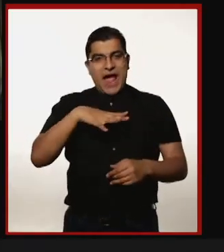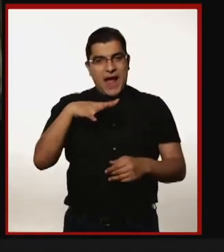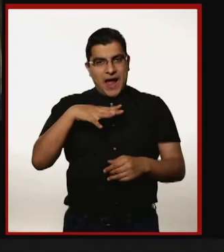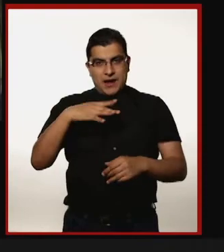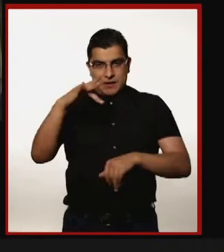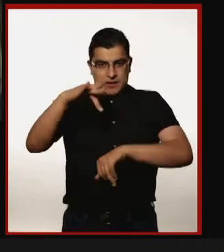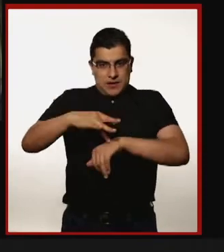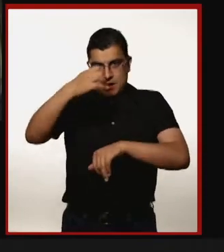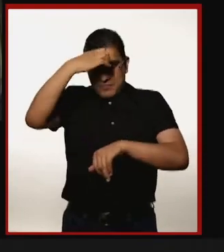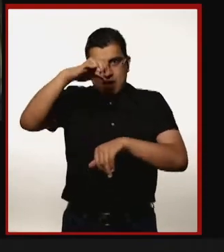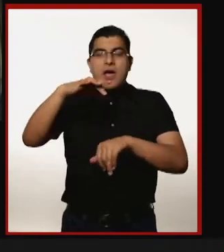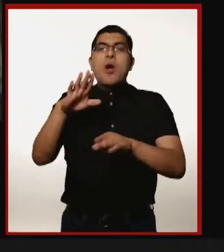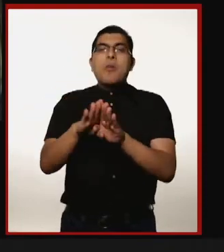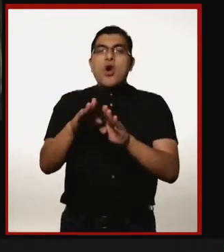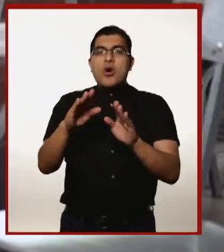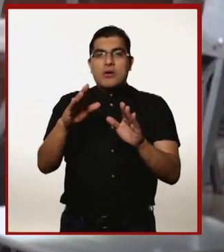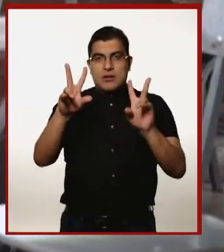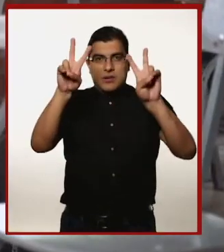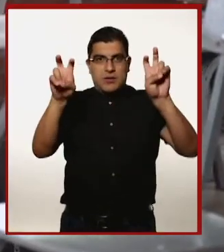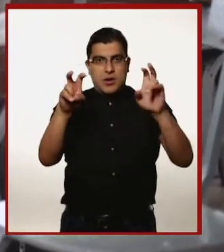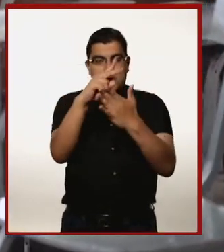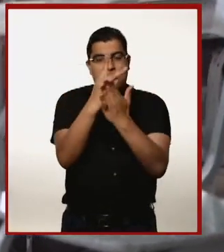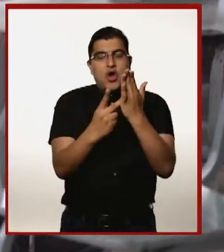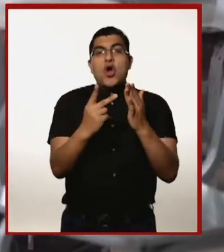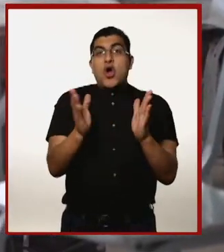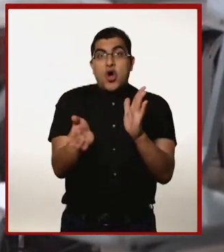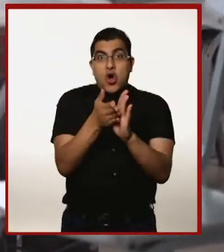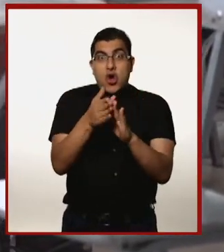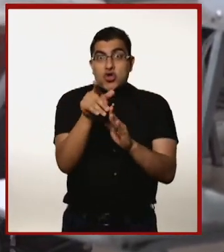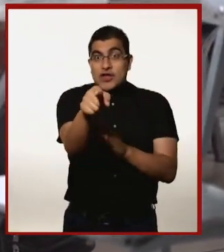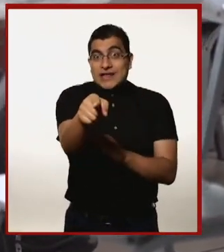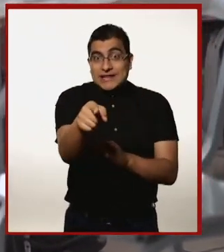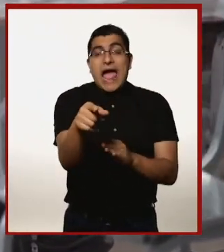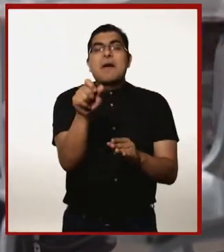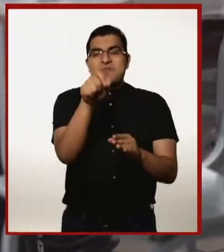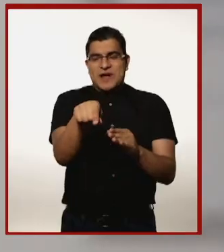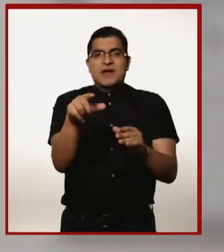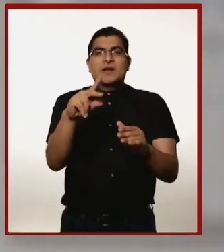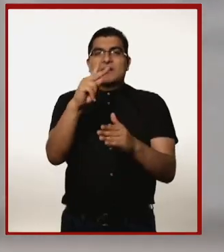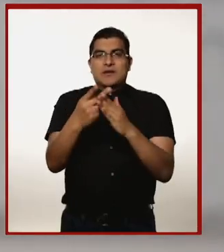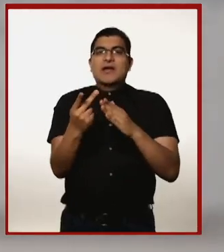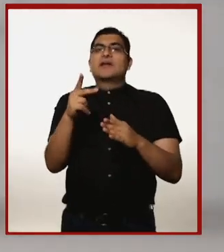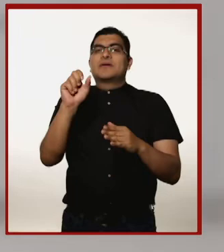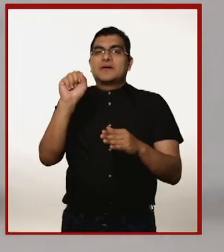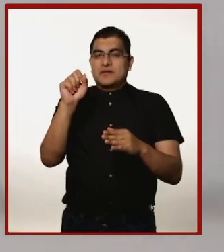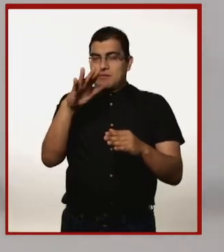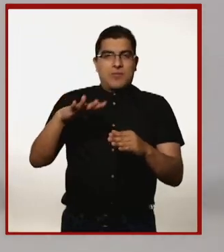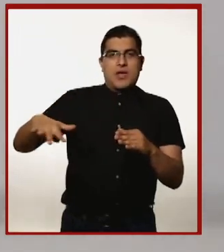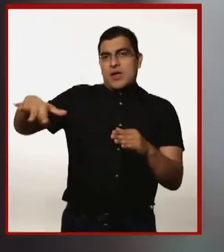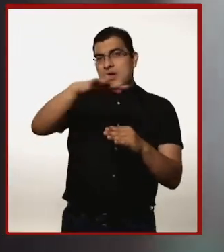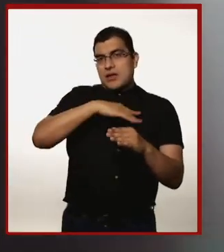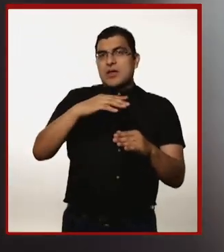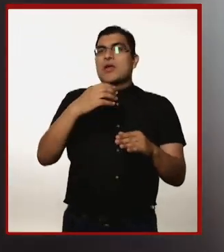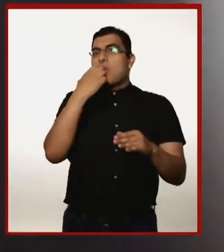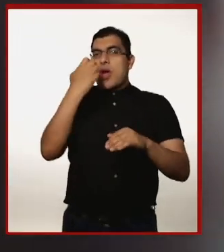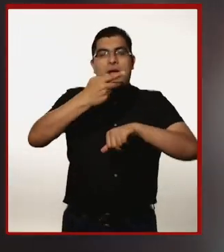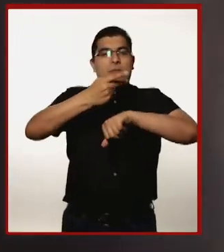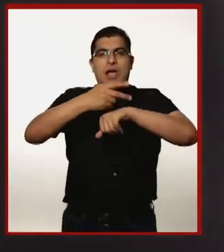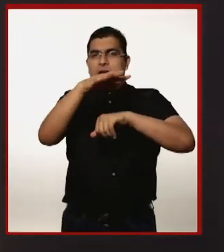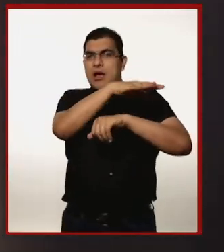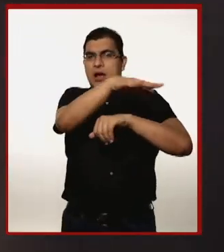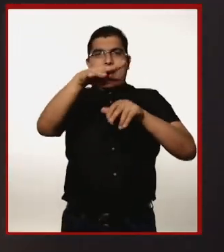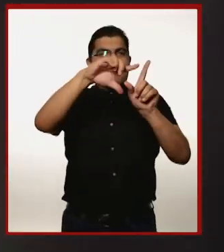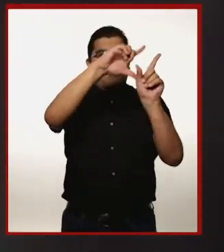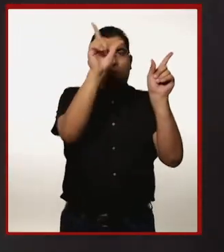en México la experiencia del proyecto Constrúyete, que se ha promovido por la Subsecretaría de Educación Media Superior en